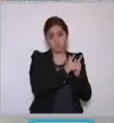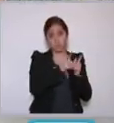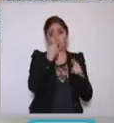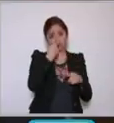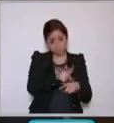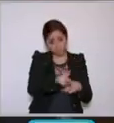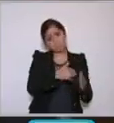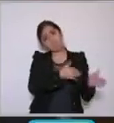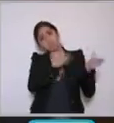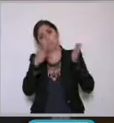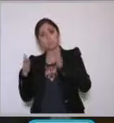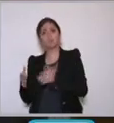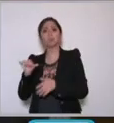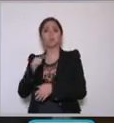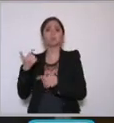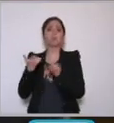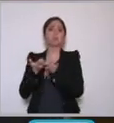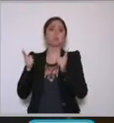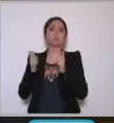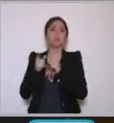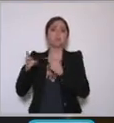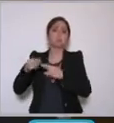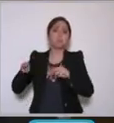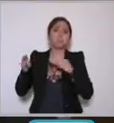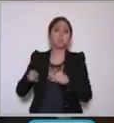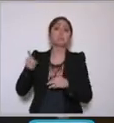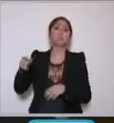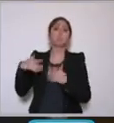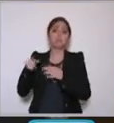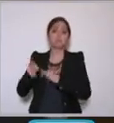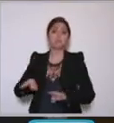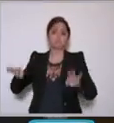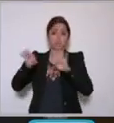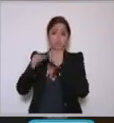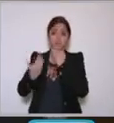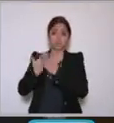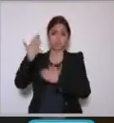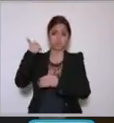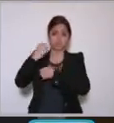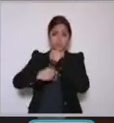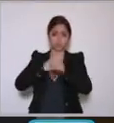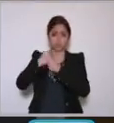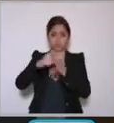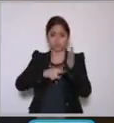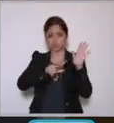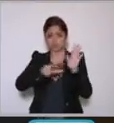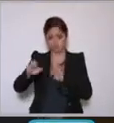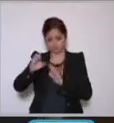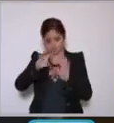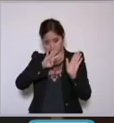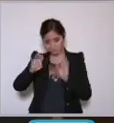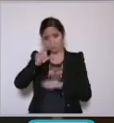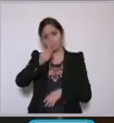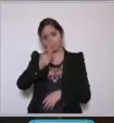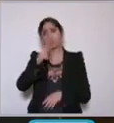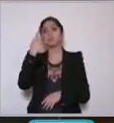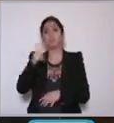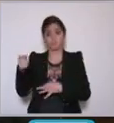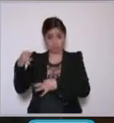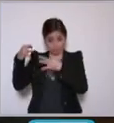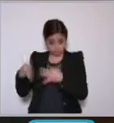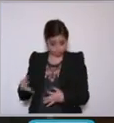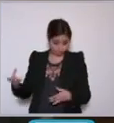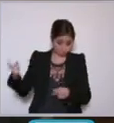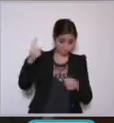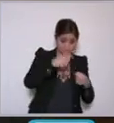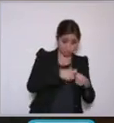Pero hubo otros grupos que de todas maneras hicieron cosas muy importantes en los 80s y que no estaban como oficialmente, pero ahí